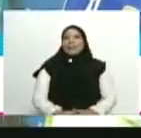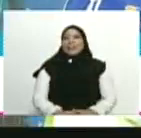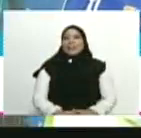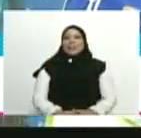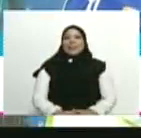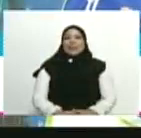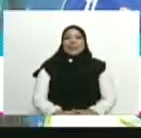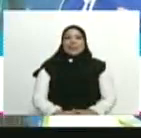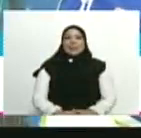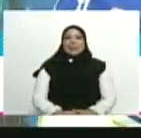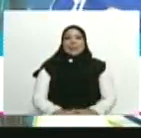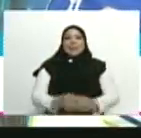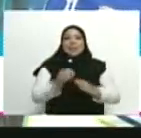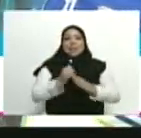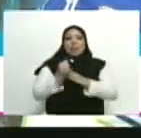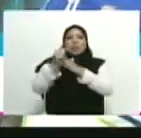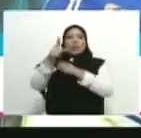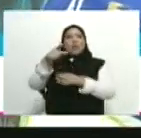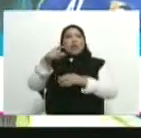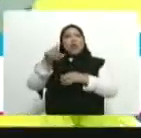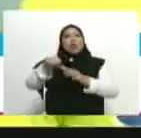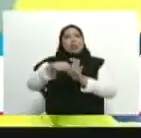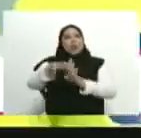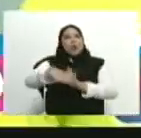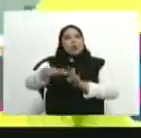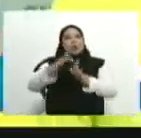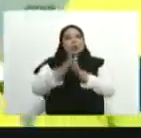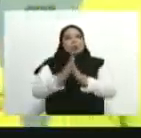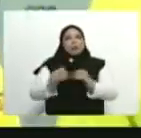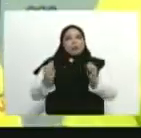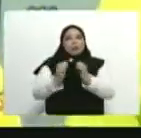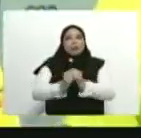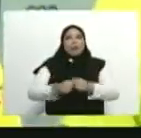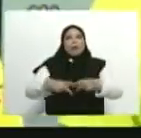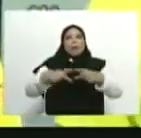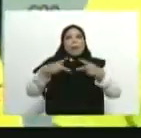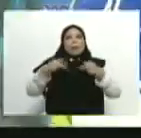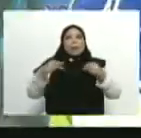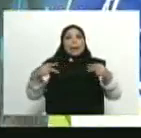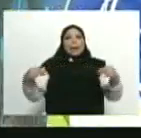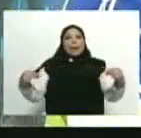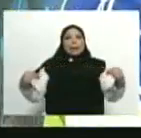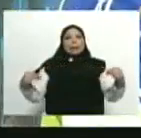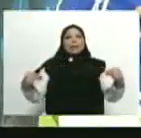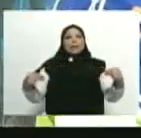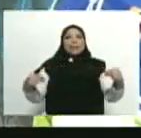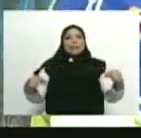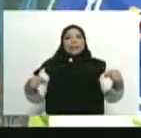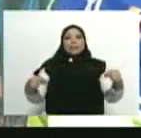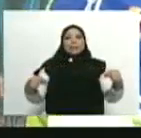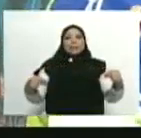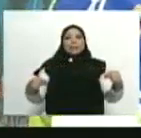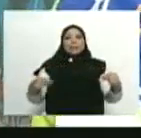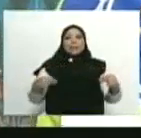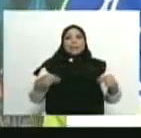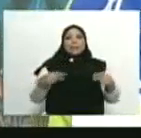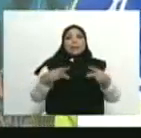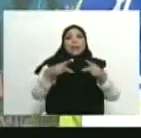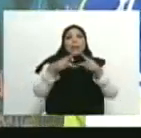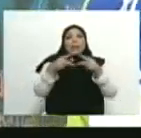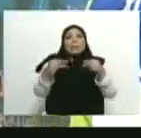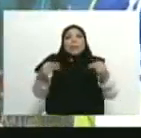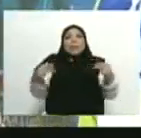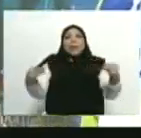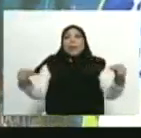Sí, es. Y patriotas. ¿De qué parte de Trujillo eres tú? Del municipio de Valera. De Valera, ciudad de Valera. Un saludo a la gente de Valera,